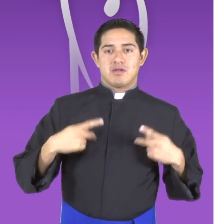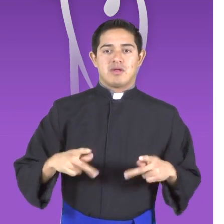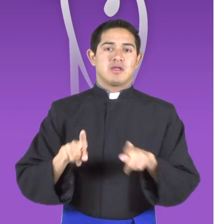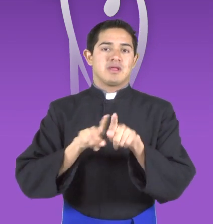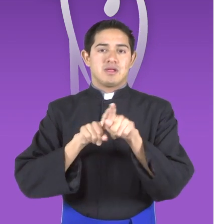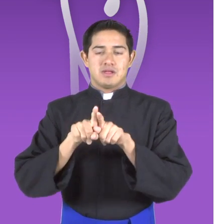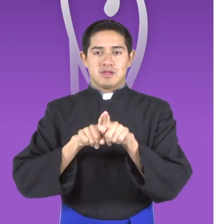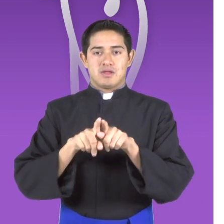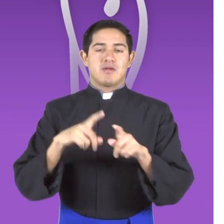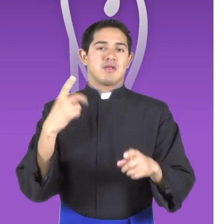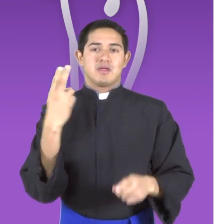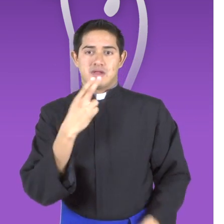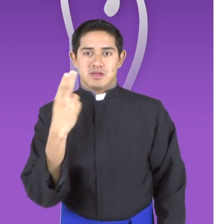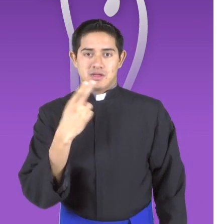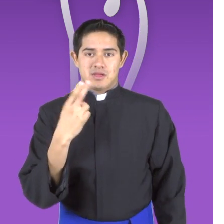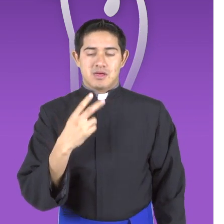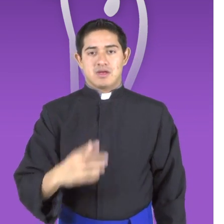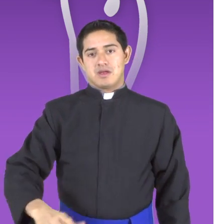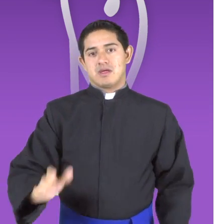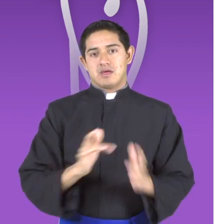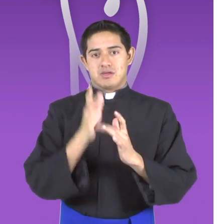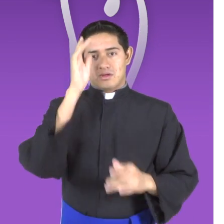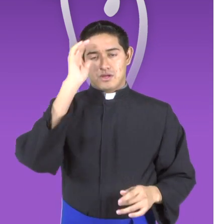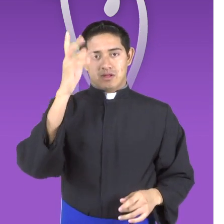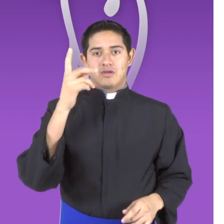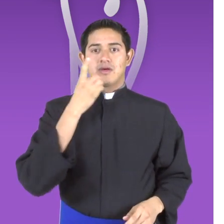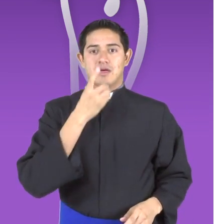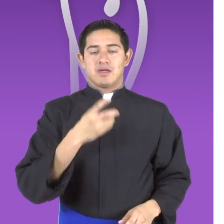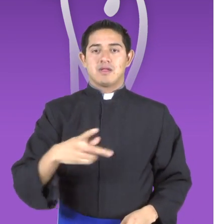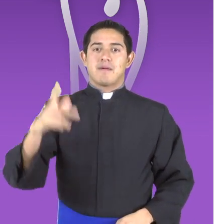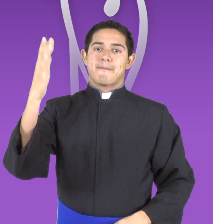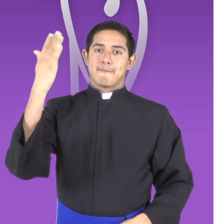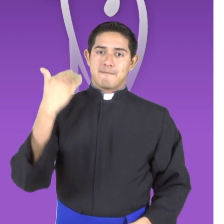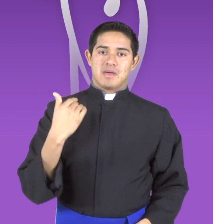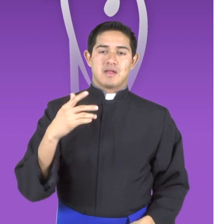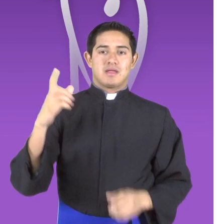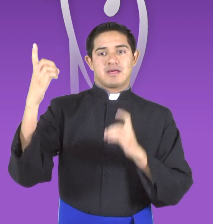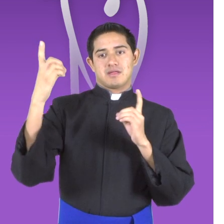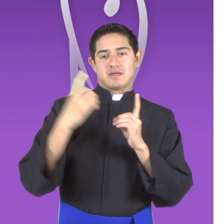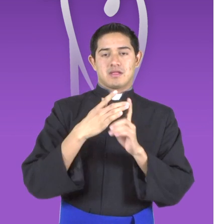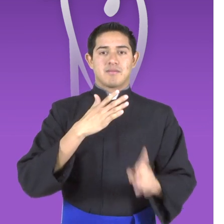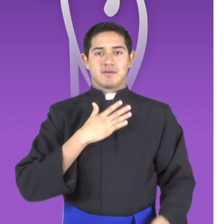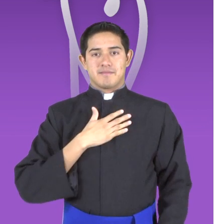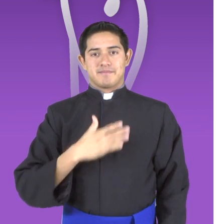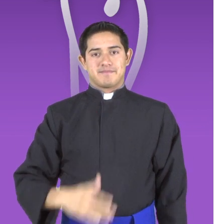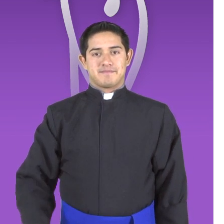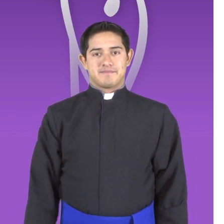acércate a ellos, que es Cristo que te está clamando, que te está diciendo, ven y acércate a mí.